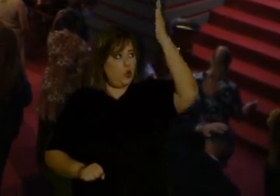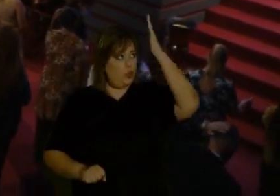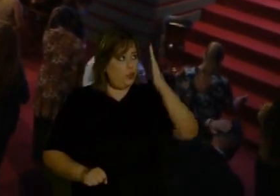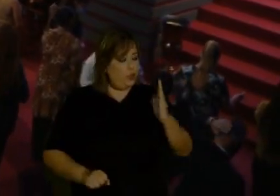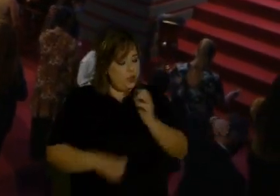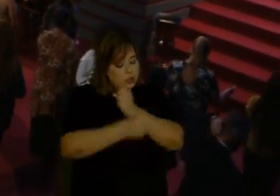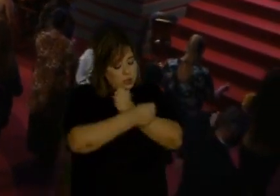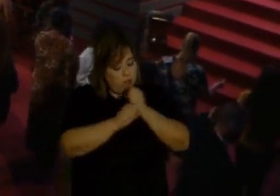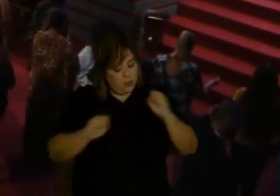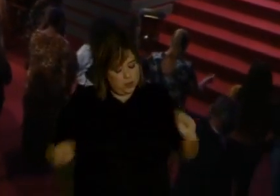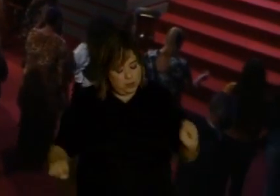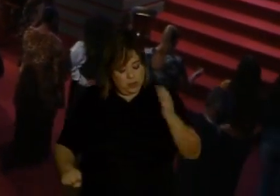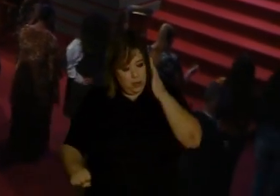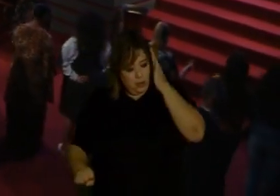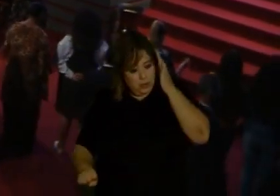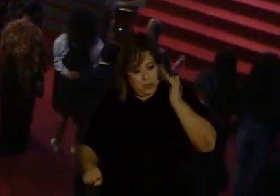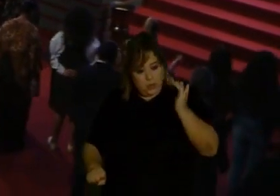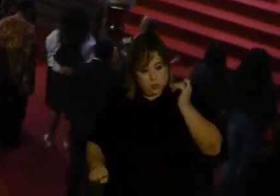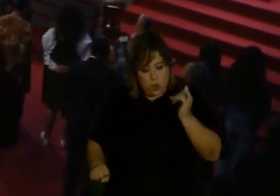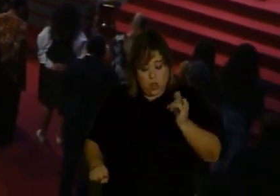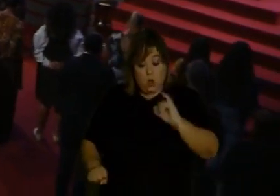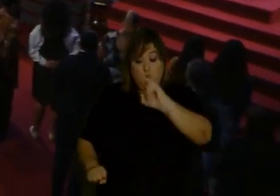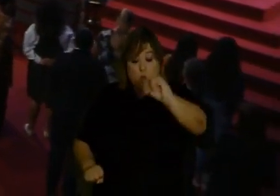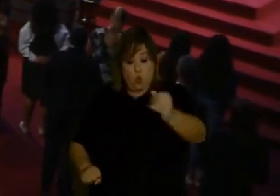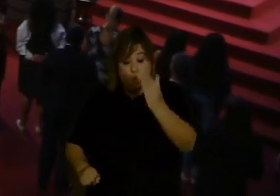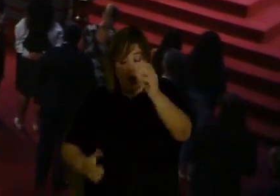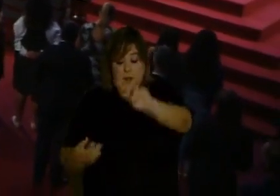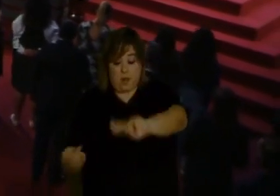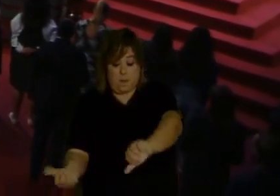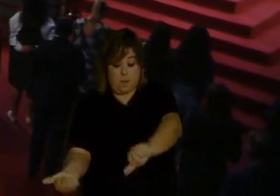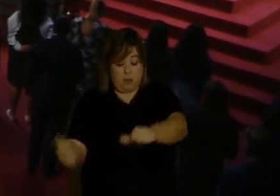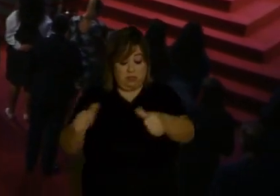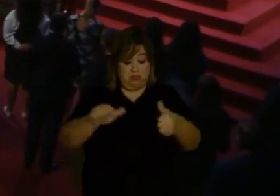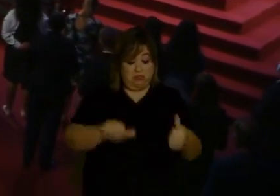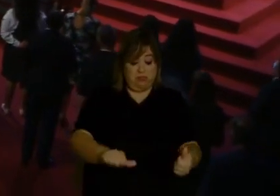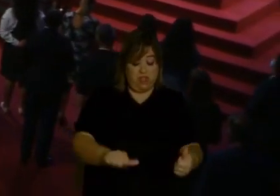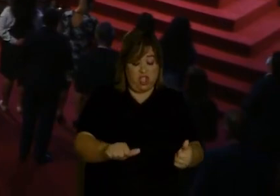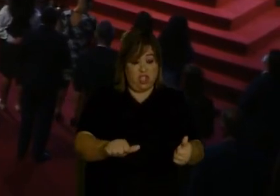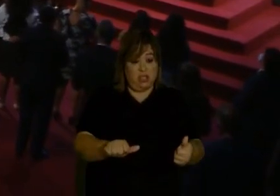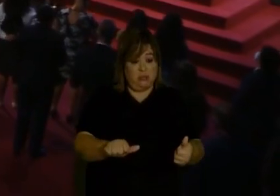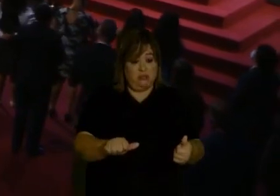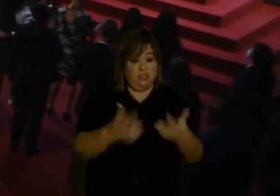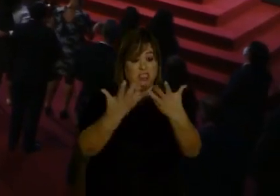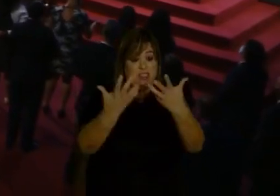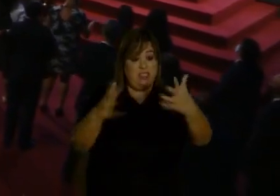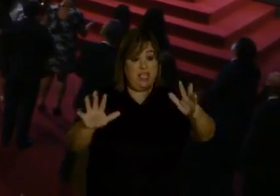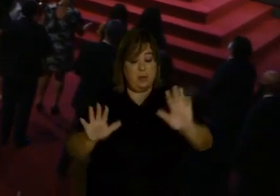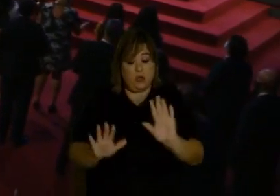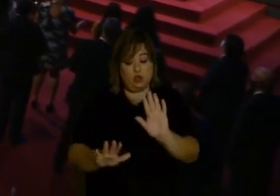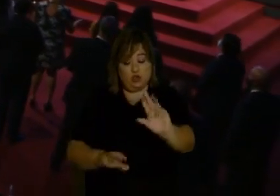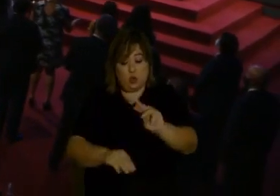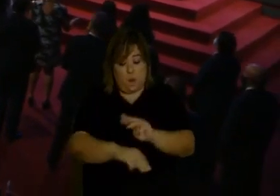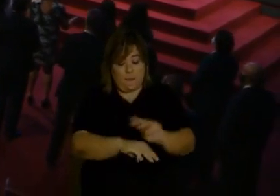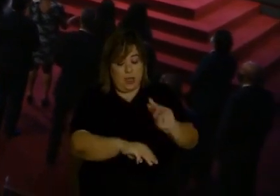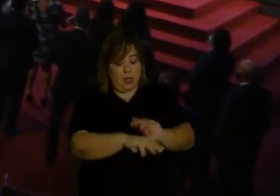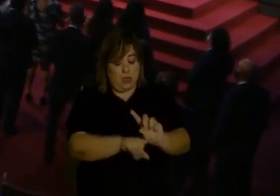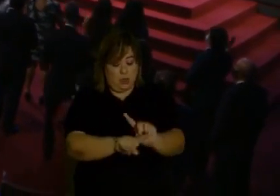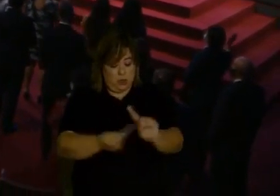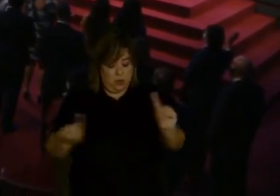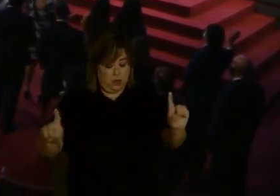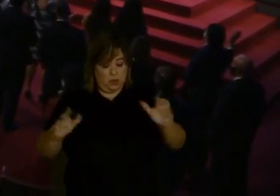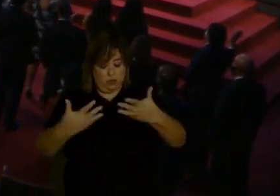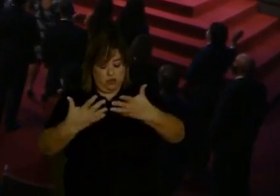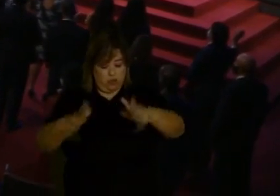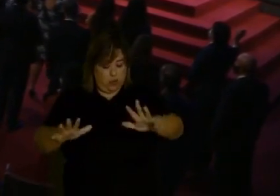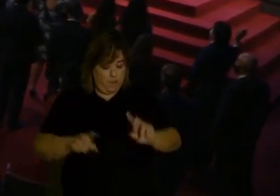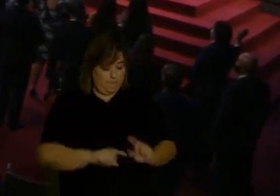no terminó todo. Juan el Bautista murió y ya terminó su ministerio. Pero Jesús tuvo su ministerio terrenal